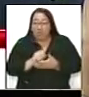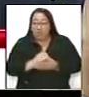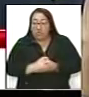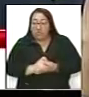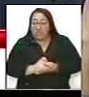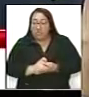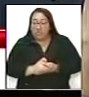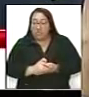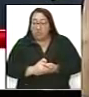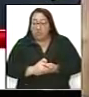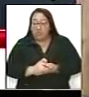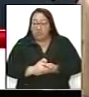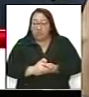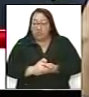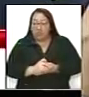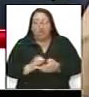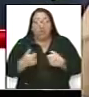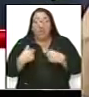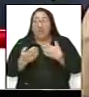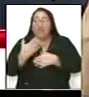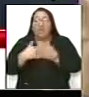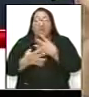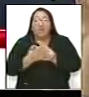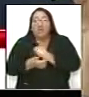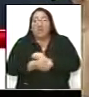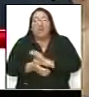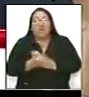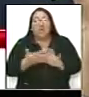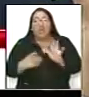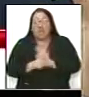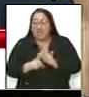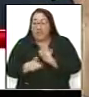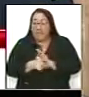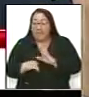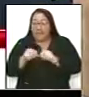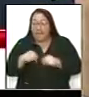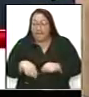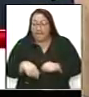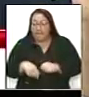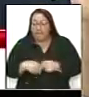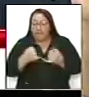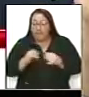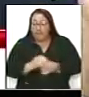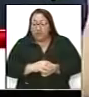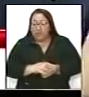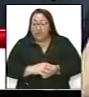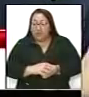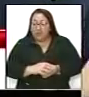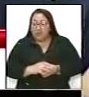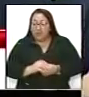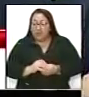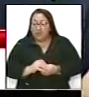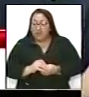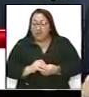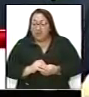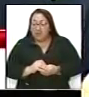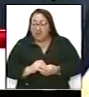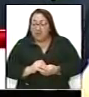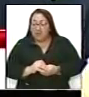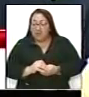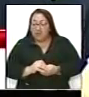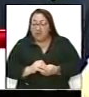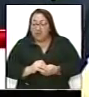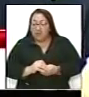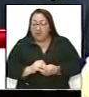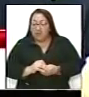decía que no tiene antecedentes penales? La legislación que se ha hecho mención en el informe de ética es una legislación posterior